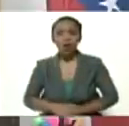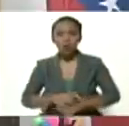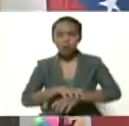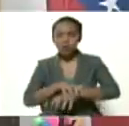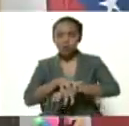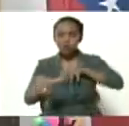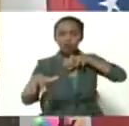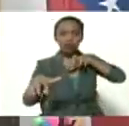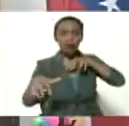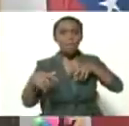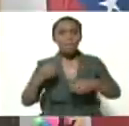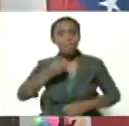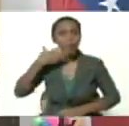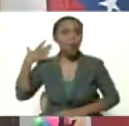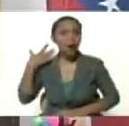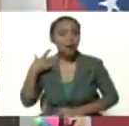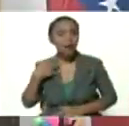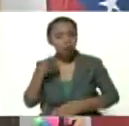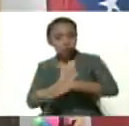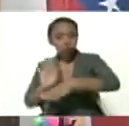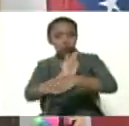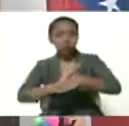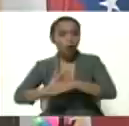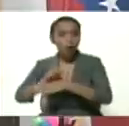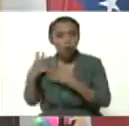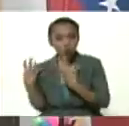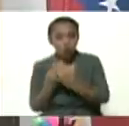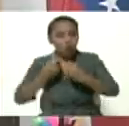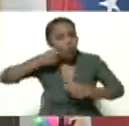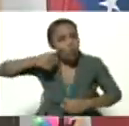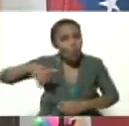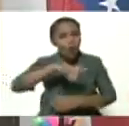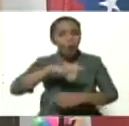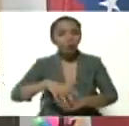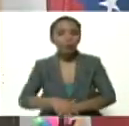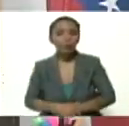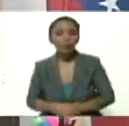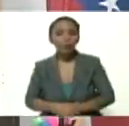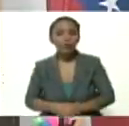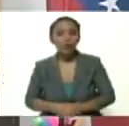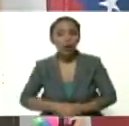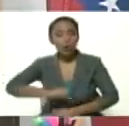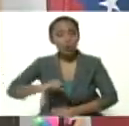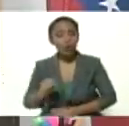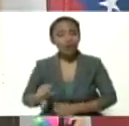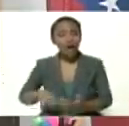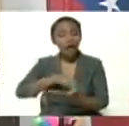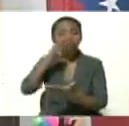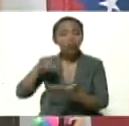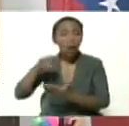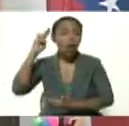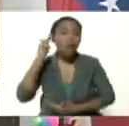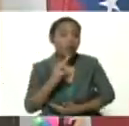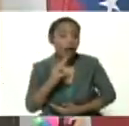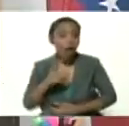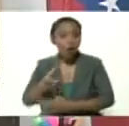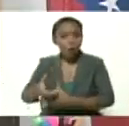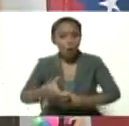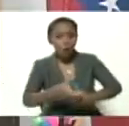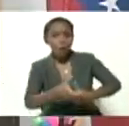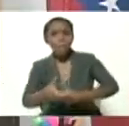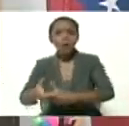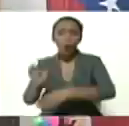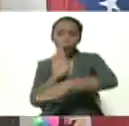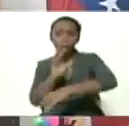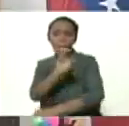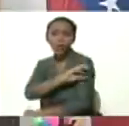moral de proteger al pueblo, acompañar al pueblo, servir al pueblo, la Policía Nacional Bolivariana, los bomberos,